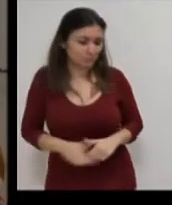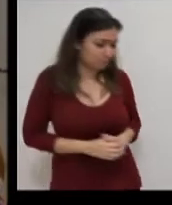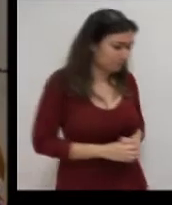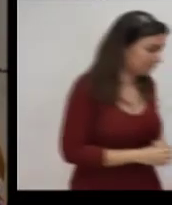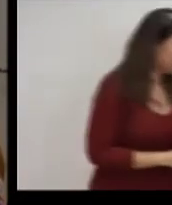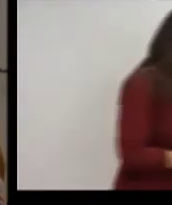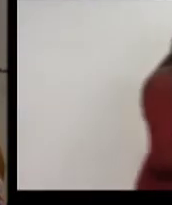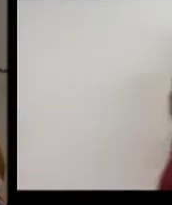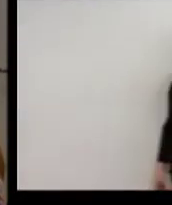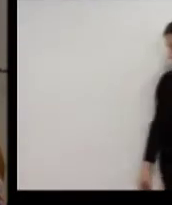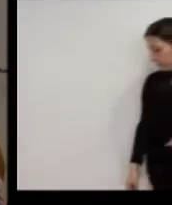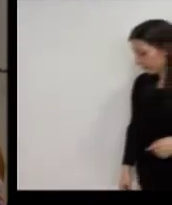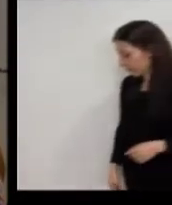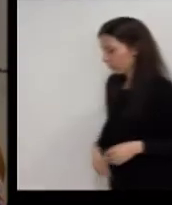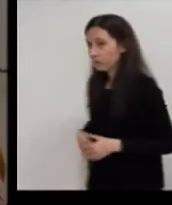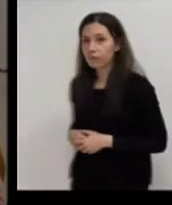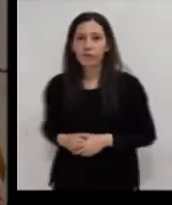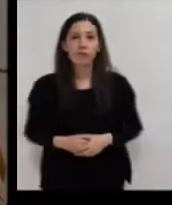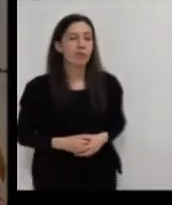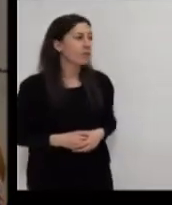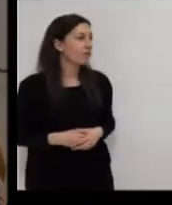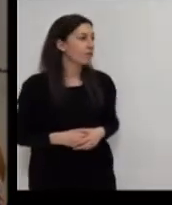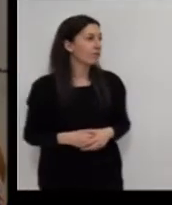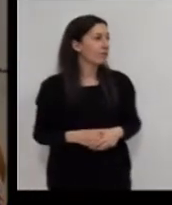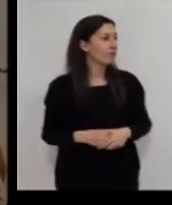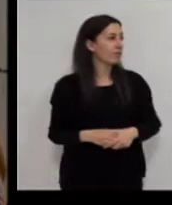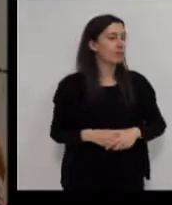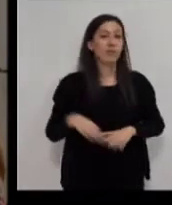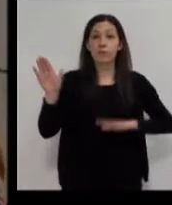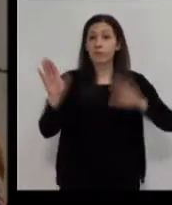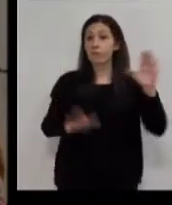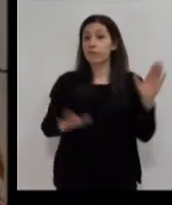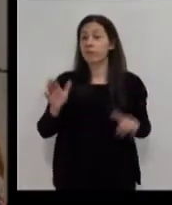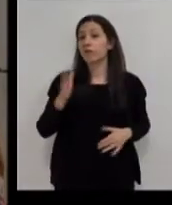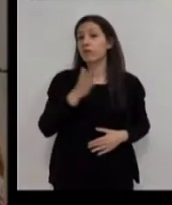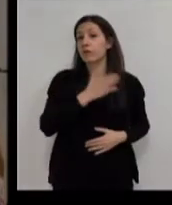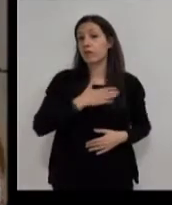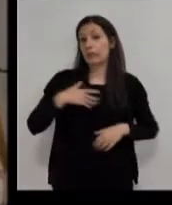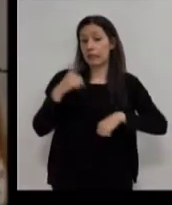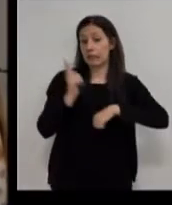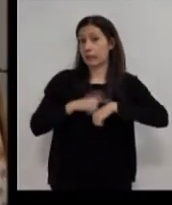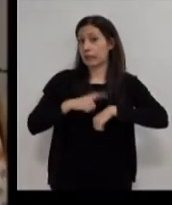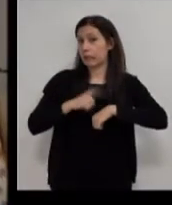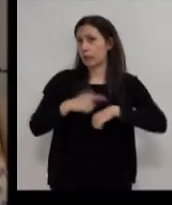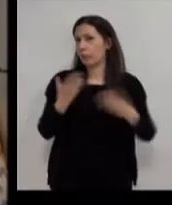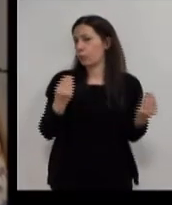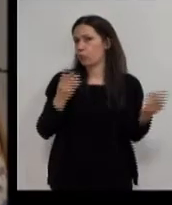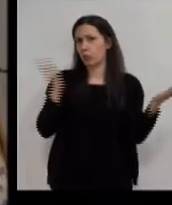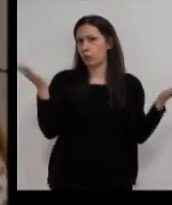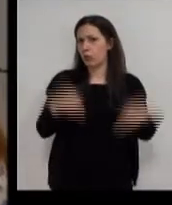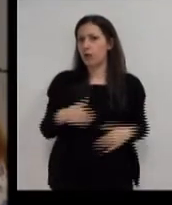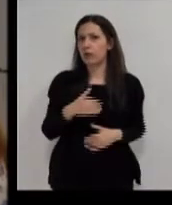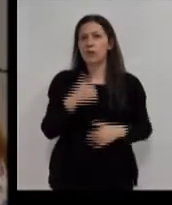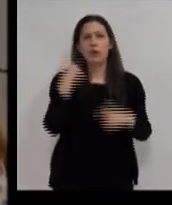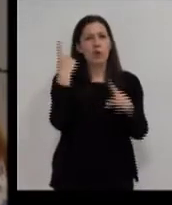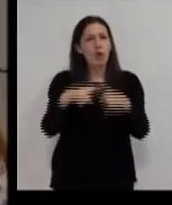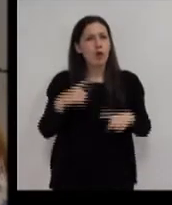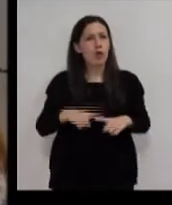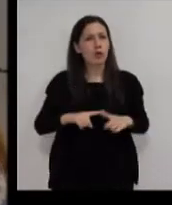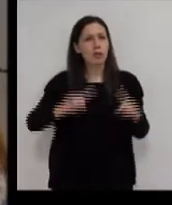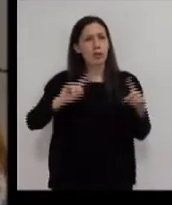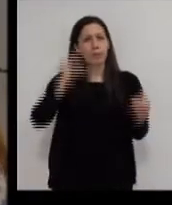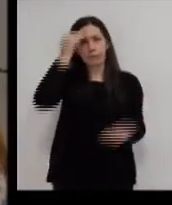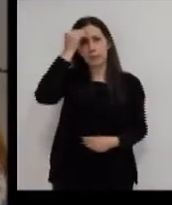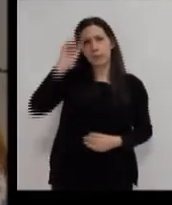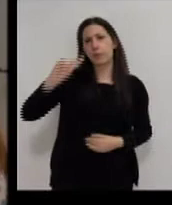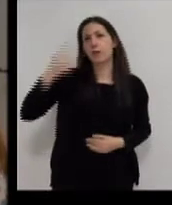Y bueno, pues ya seguiremos diciendo alguna cosilla más. Sí, pues sí, eso. Quiero insistir, ya que no tenemos